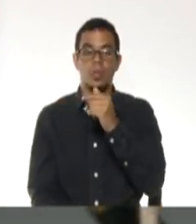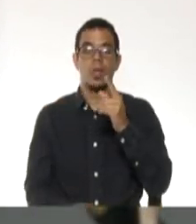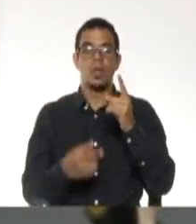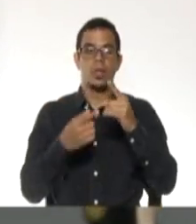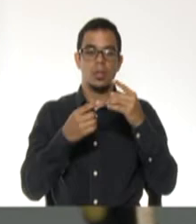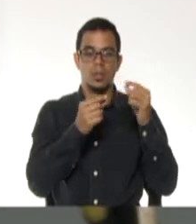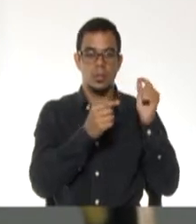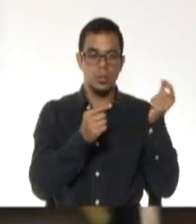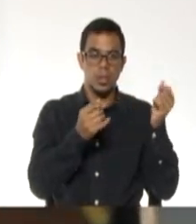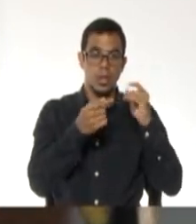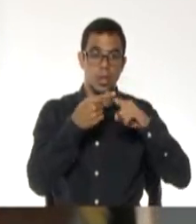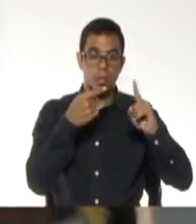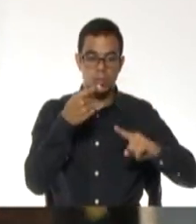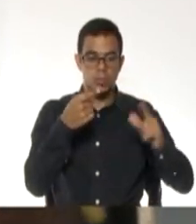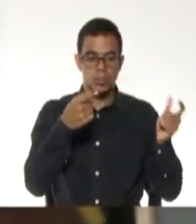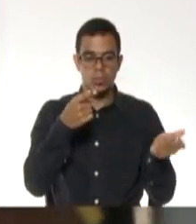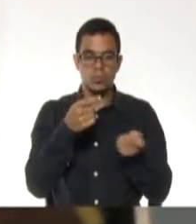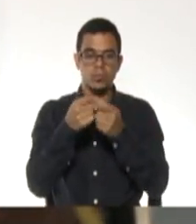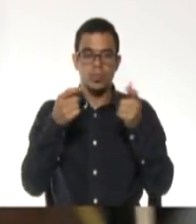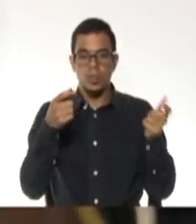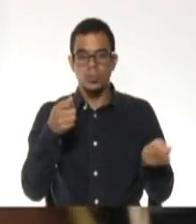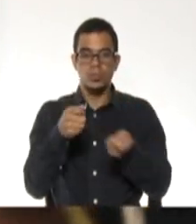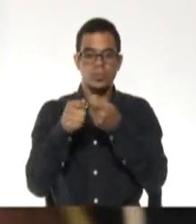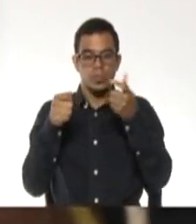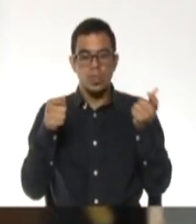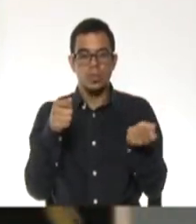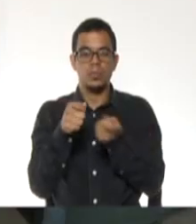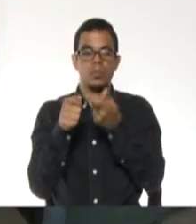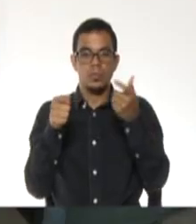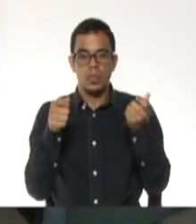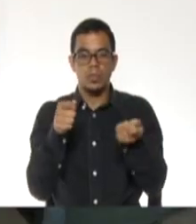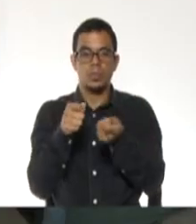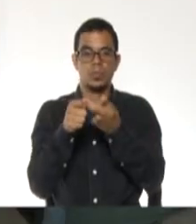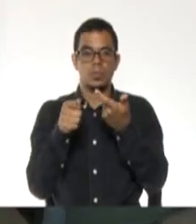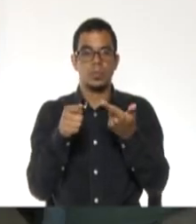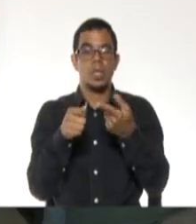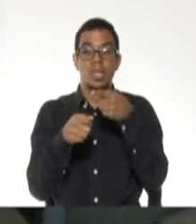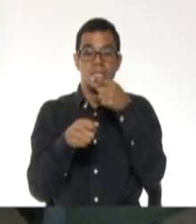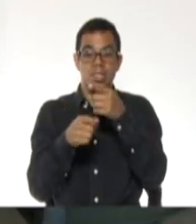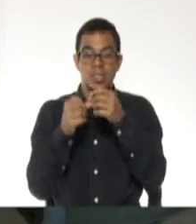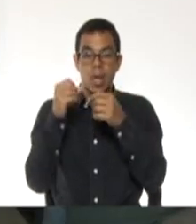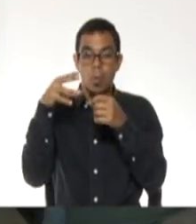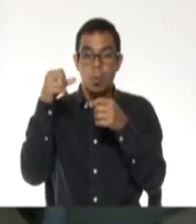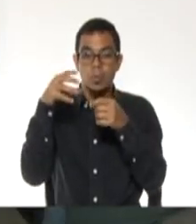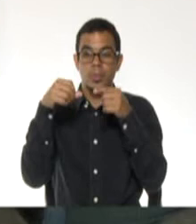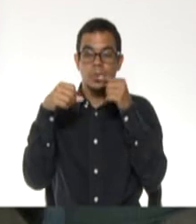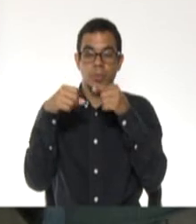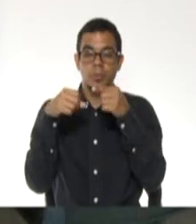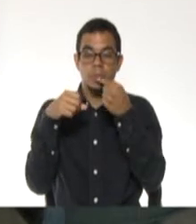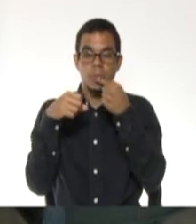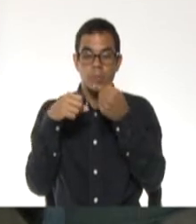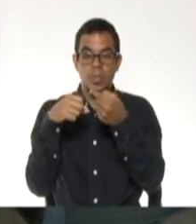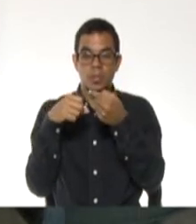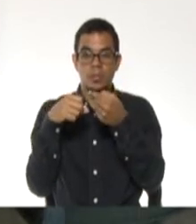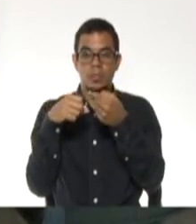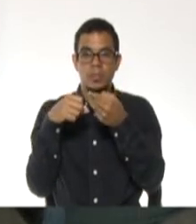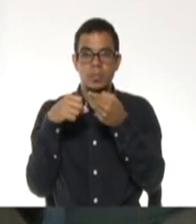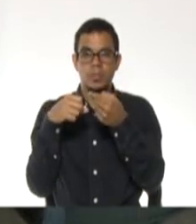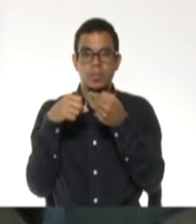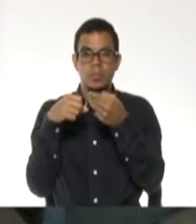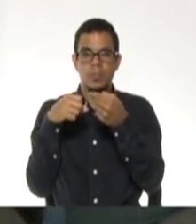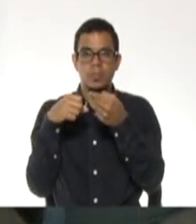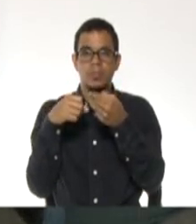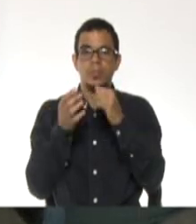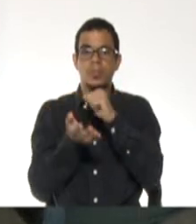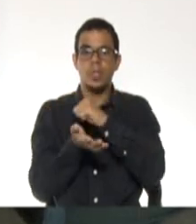continuidad. Ese proceso de continuidad es el que me dice a mí si la el aspecto, la parte de